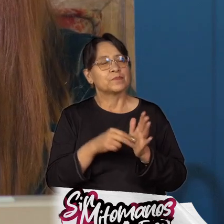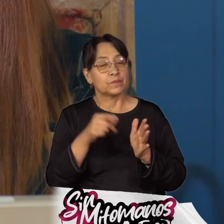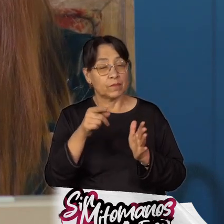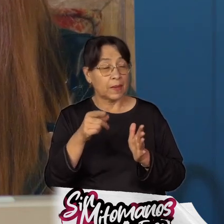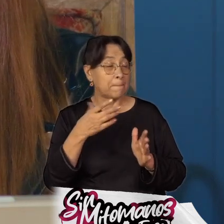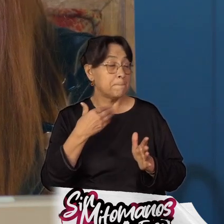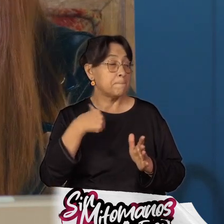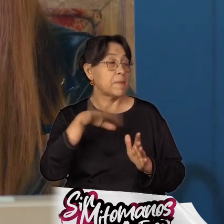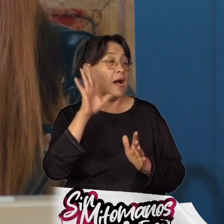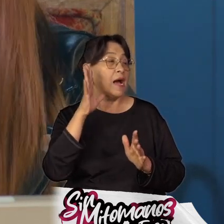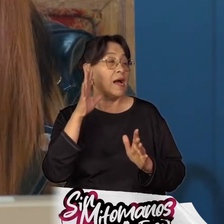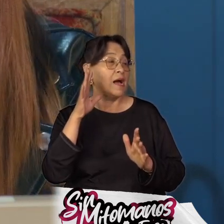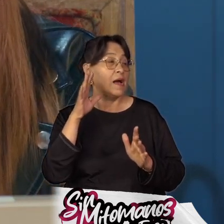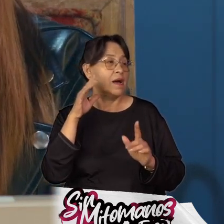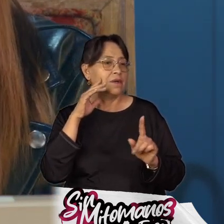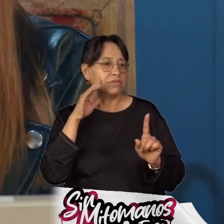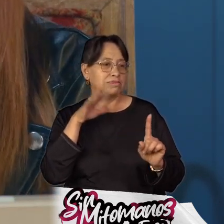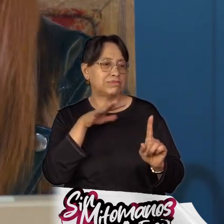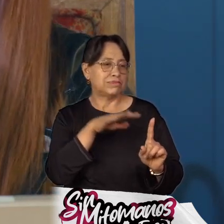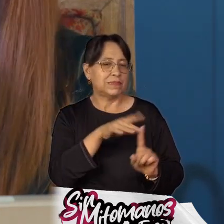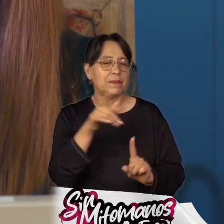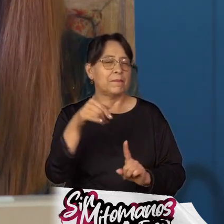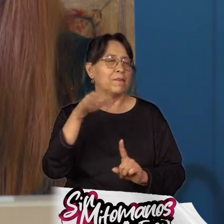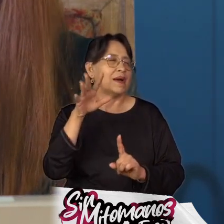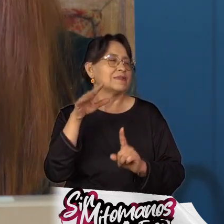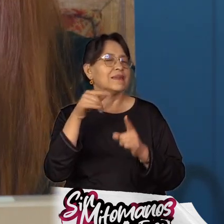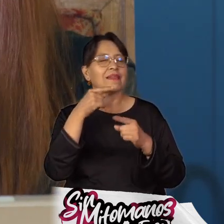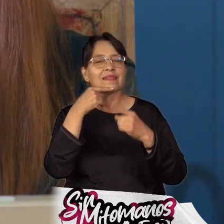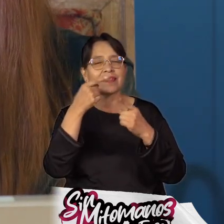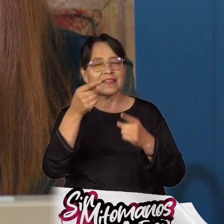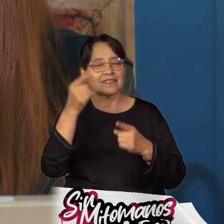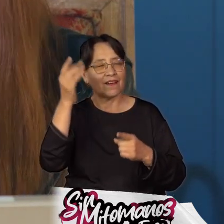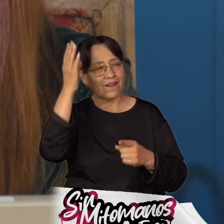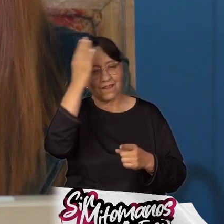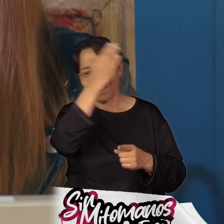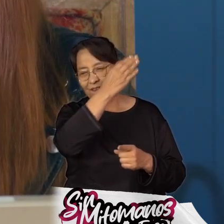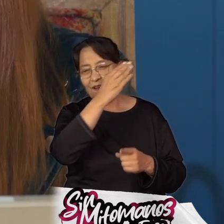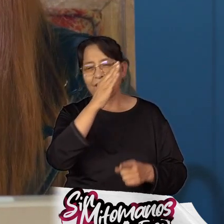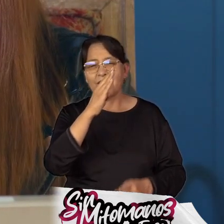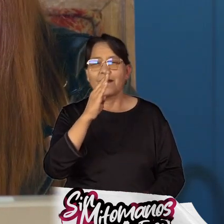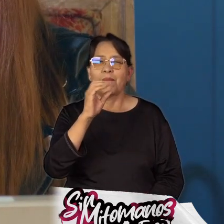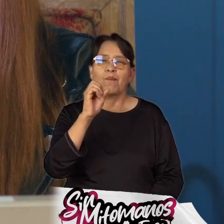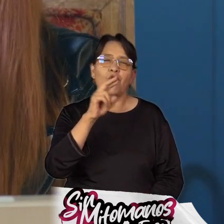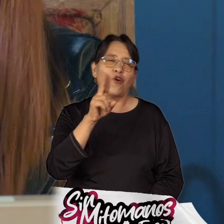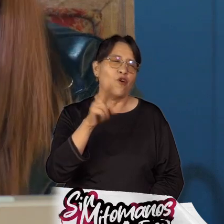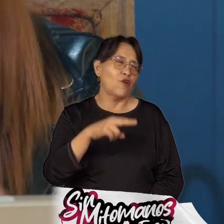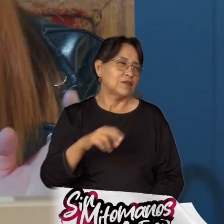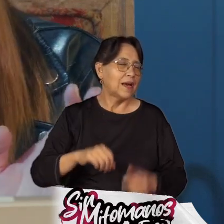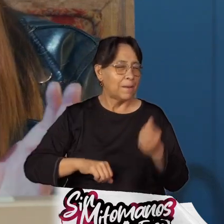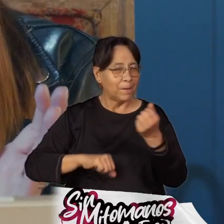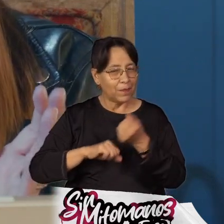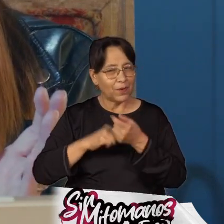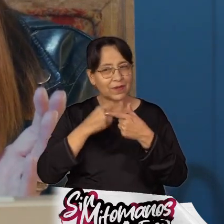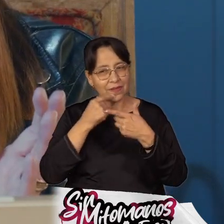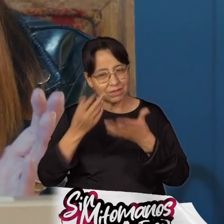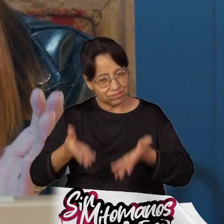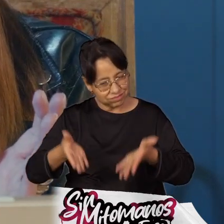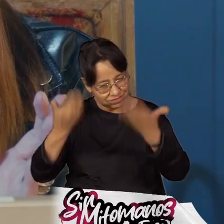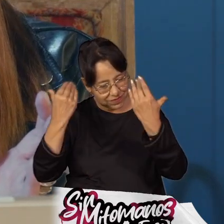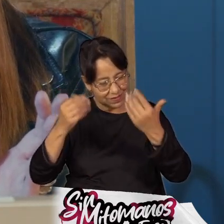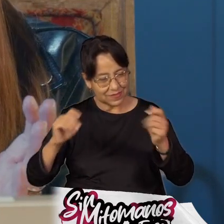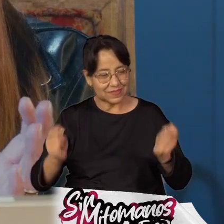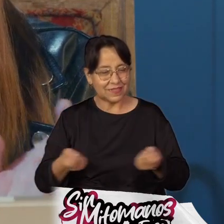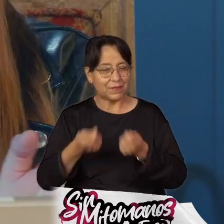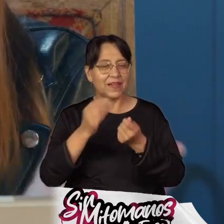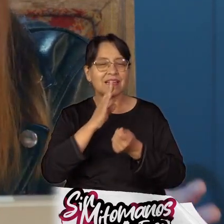ser la que influyó para que vos redimiera a Ruth. Entonces, si es por apariencias, todos estaríamos